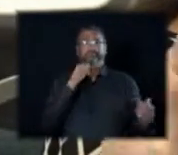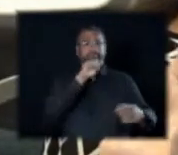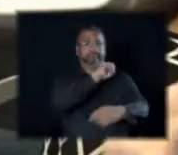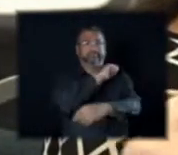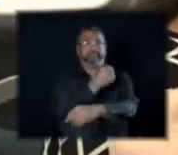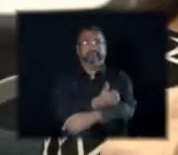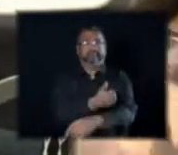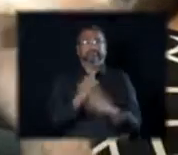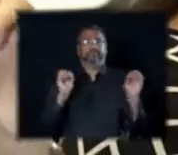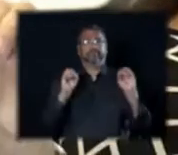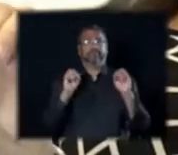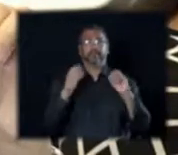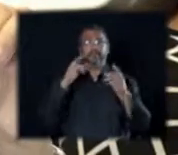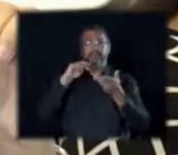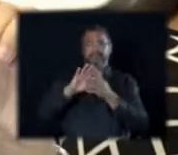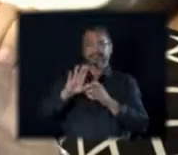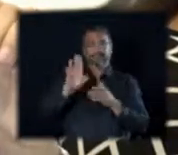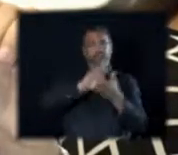potestad